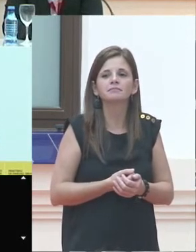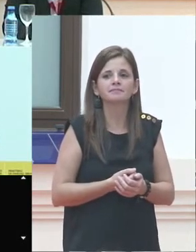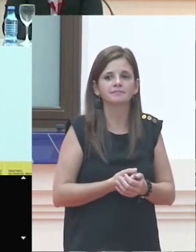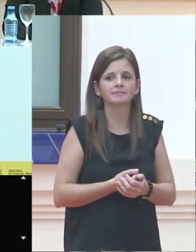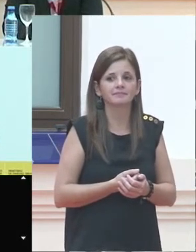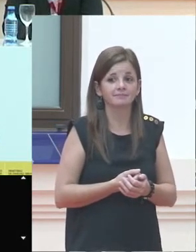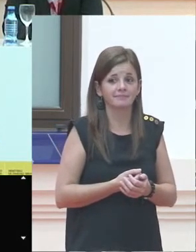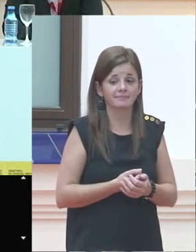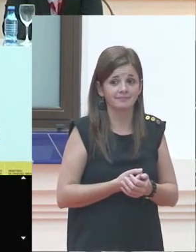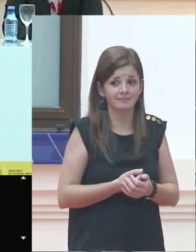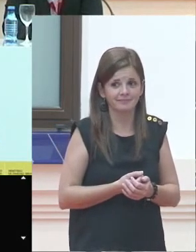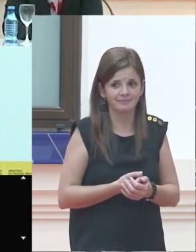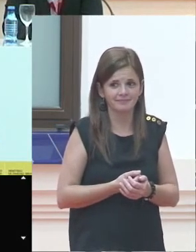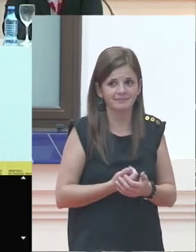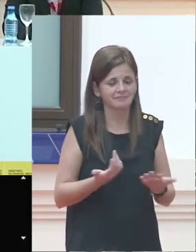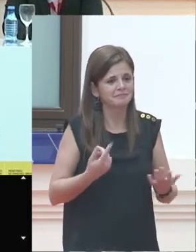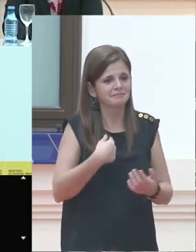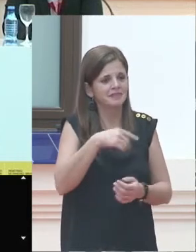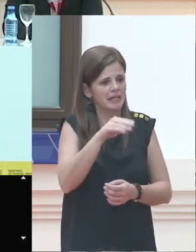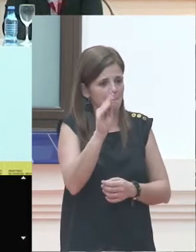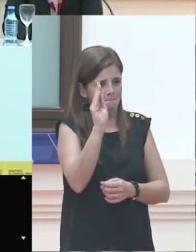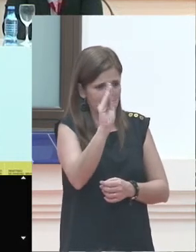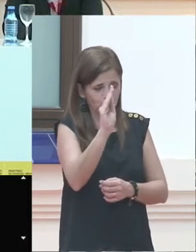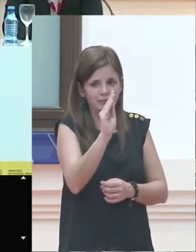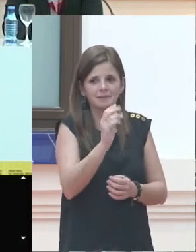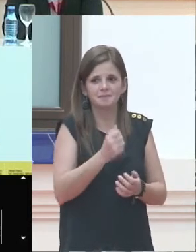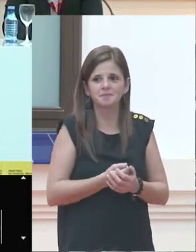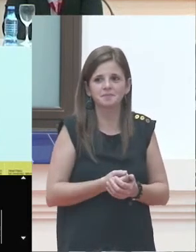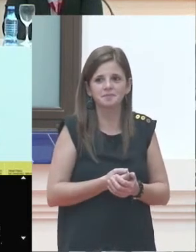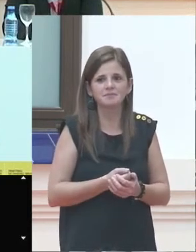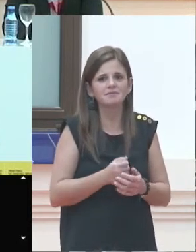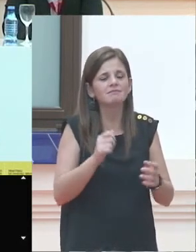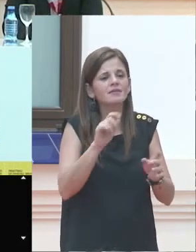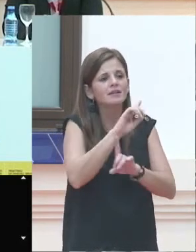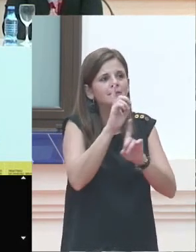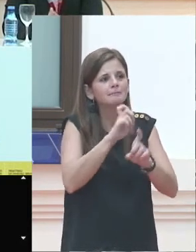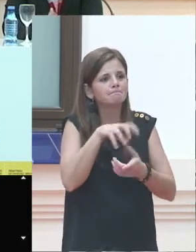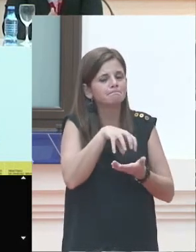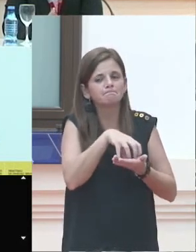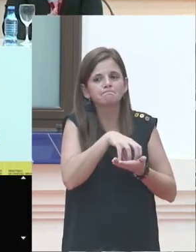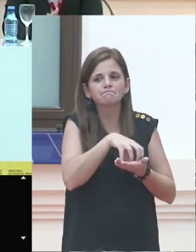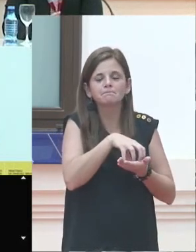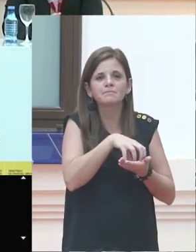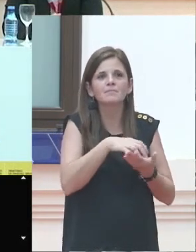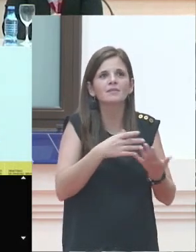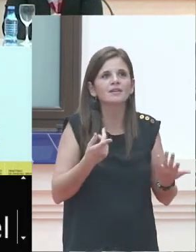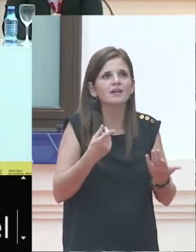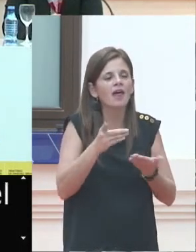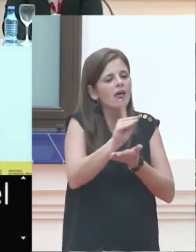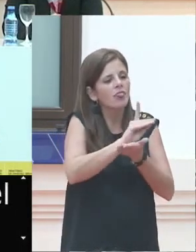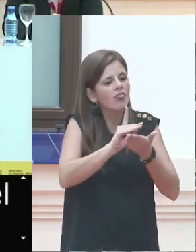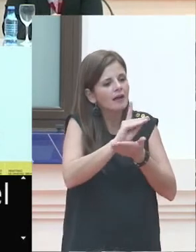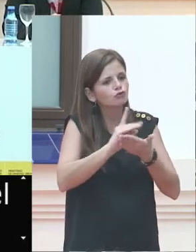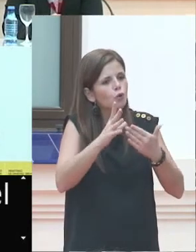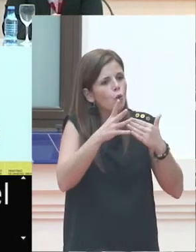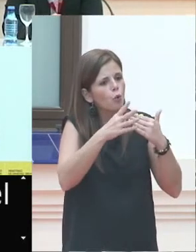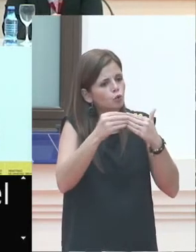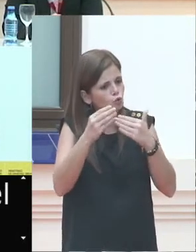estamos colgando en la nube y que cualquier usuario pues, bueno, puede ofrecer a ella o usarlas bajo demanda o